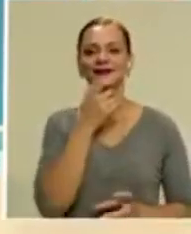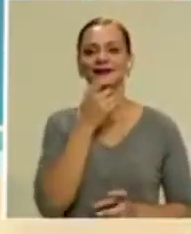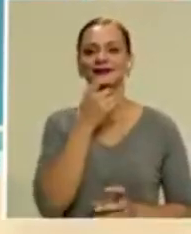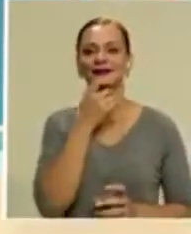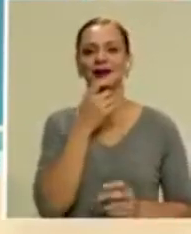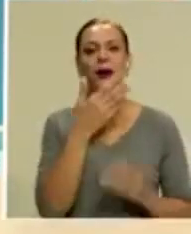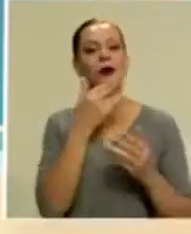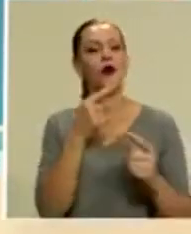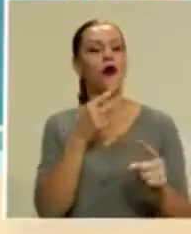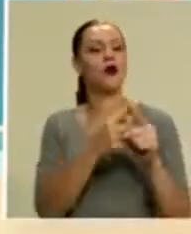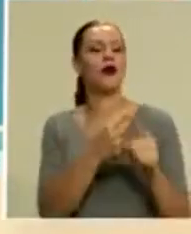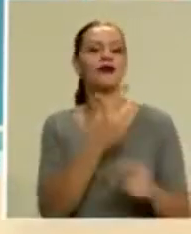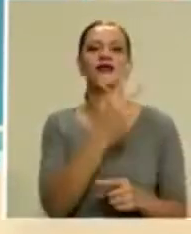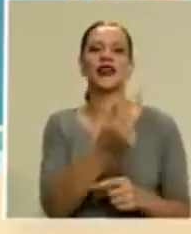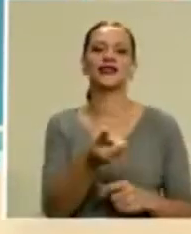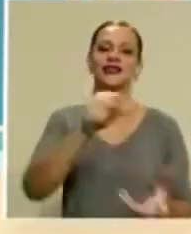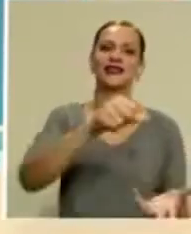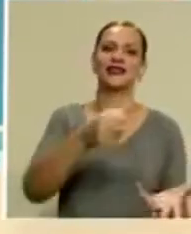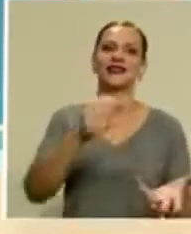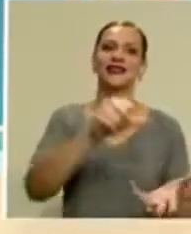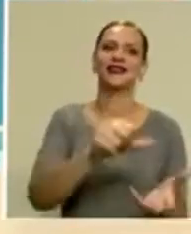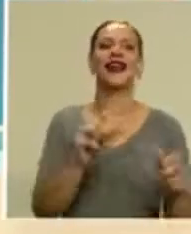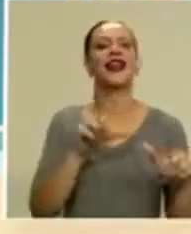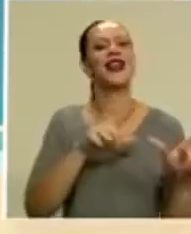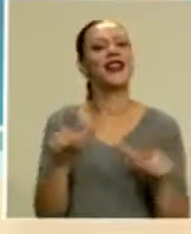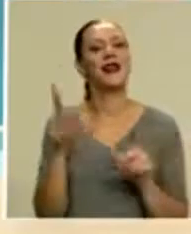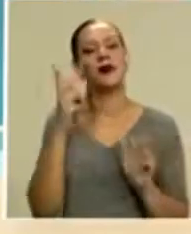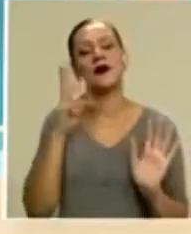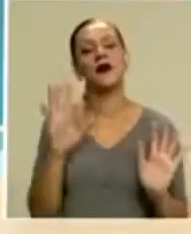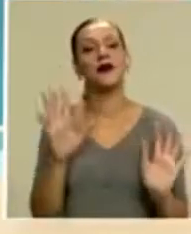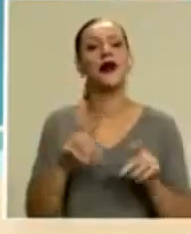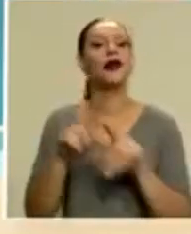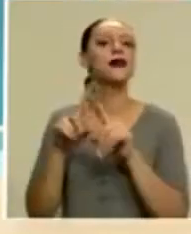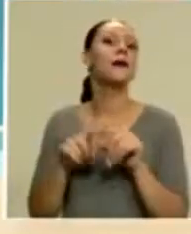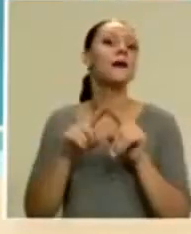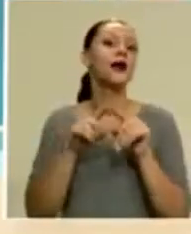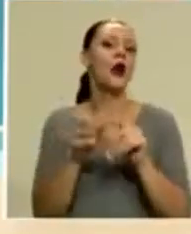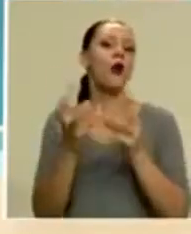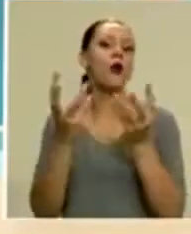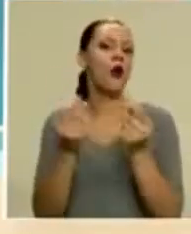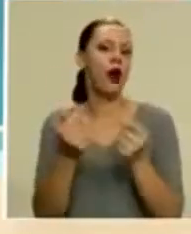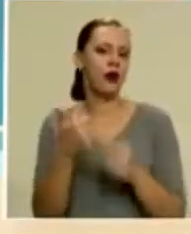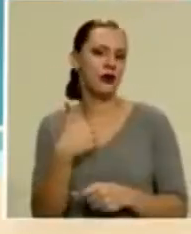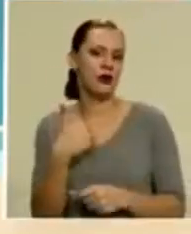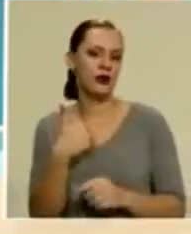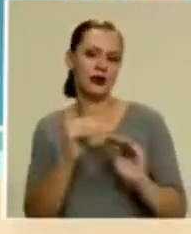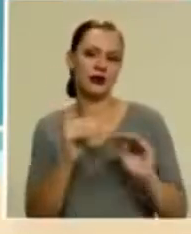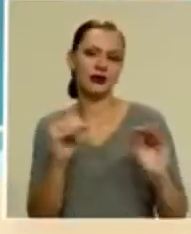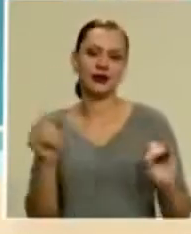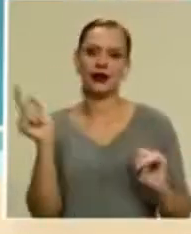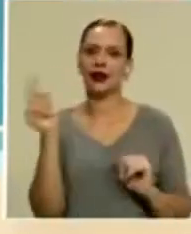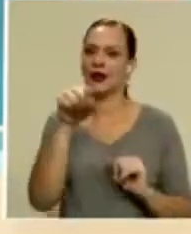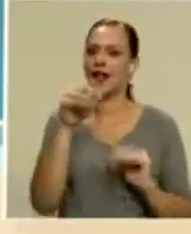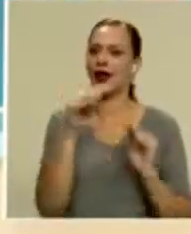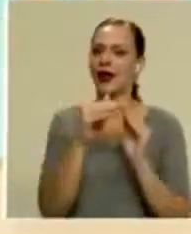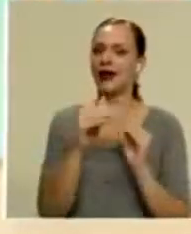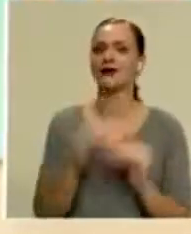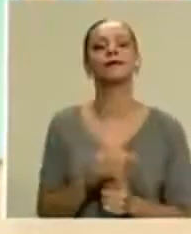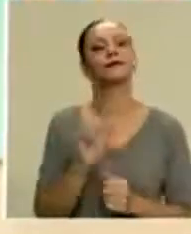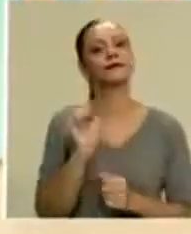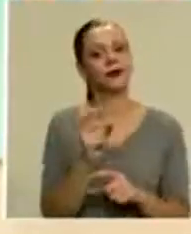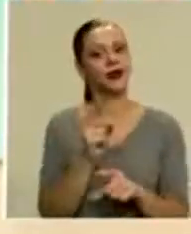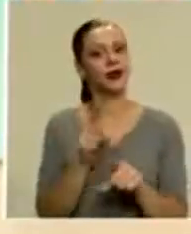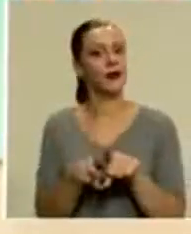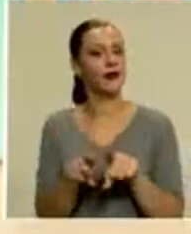Mejor multiplicamos, 3 tazas. Ok, listo, vamos a ver. Dependiendo de la cantidad de chicos y chicas que sean en la casa. Eso